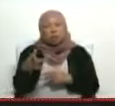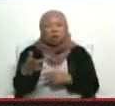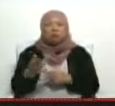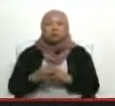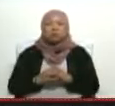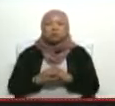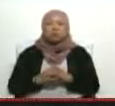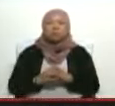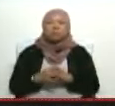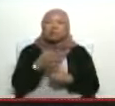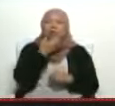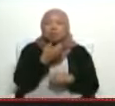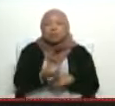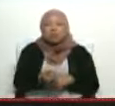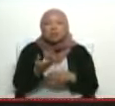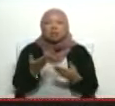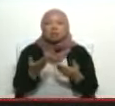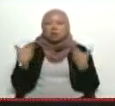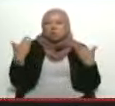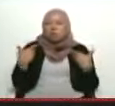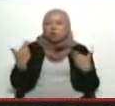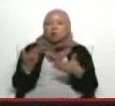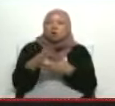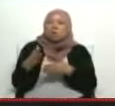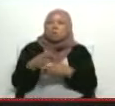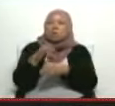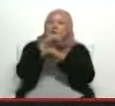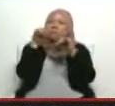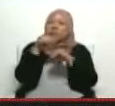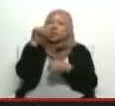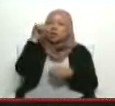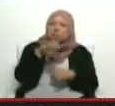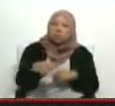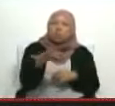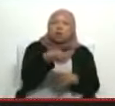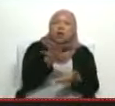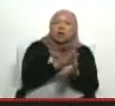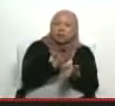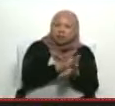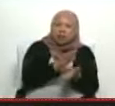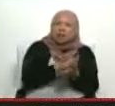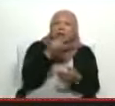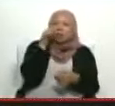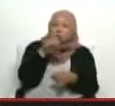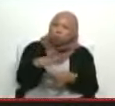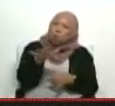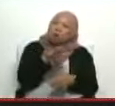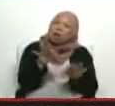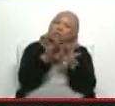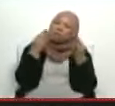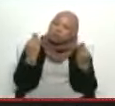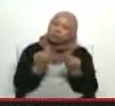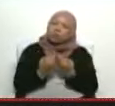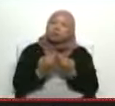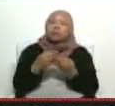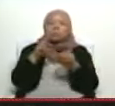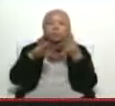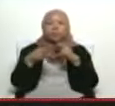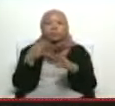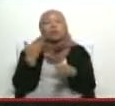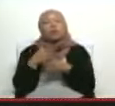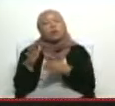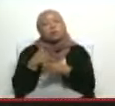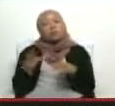en época decembrina, eso no les importa la felicidad del pueblo, no les importa que las familias venezolanas estén en paz, no les importa